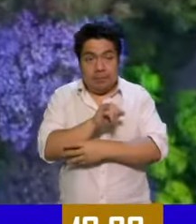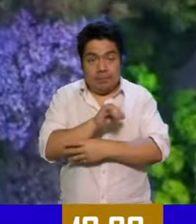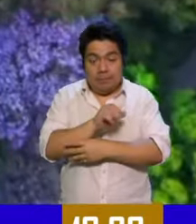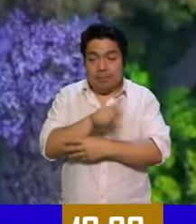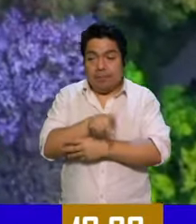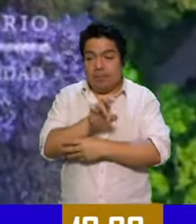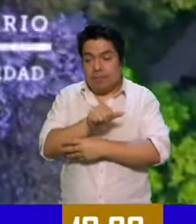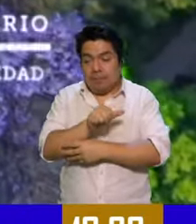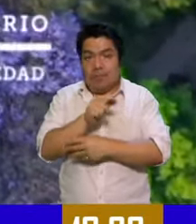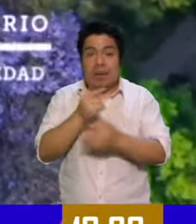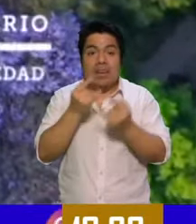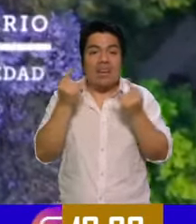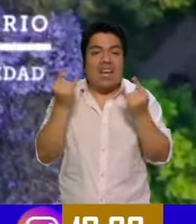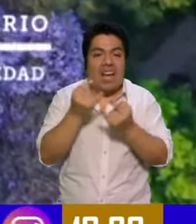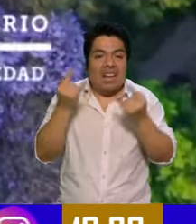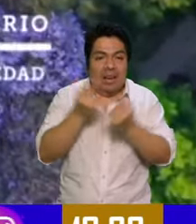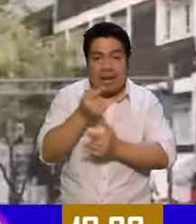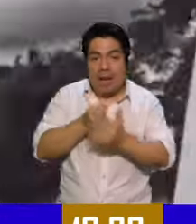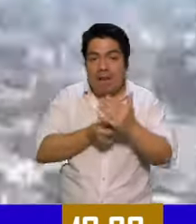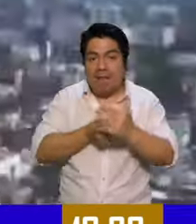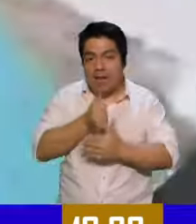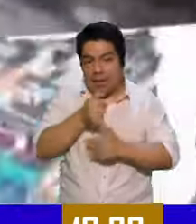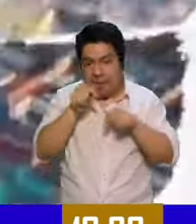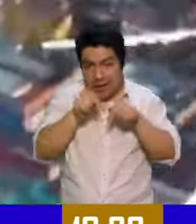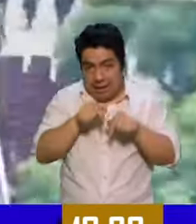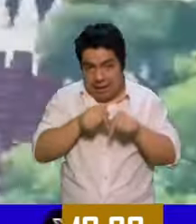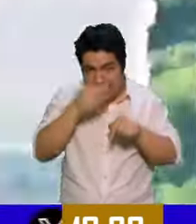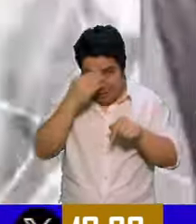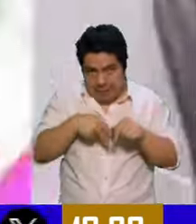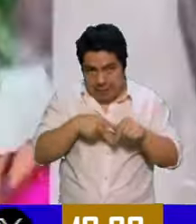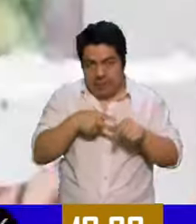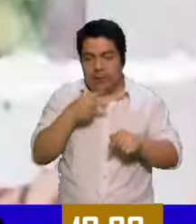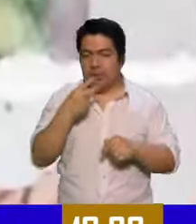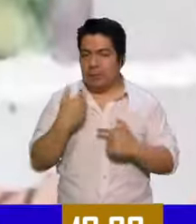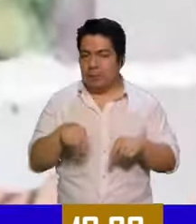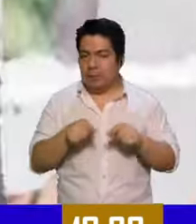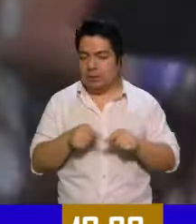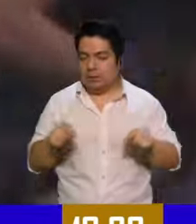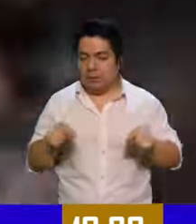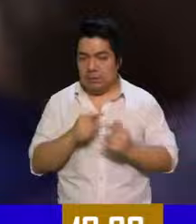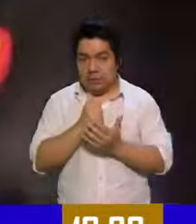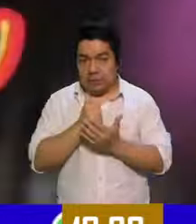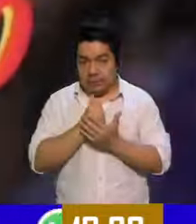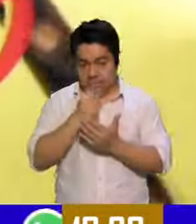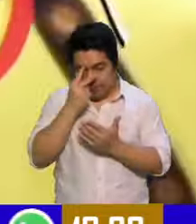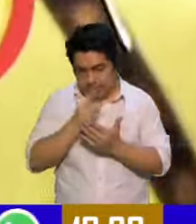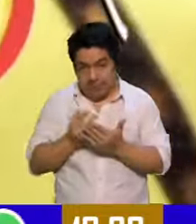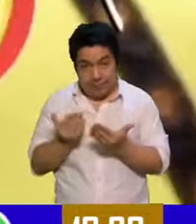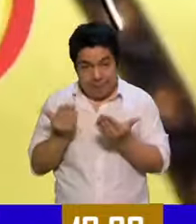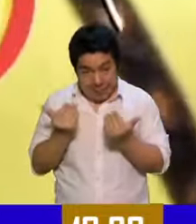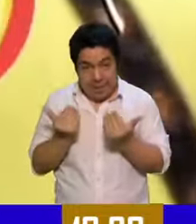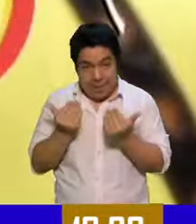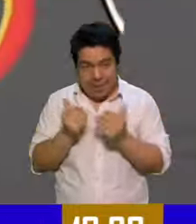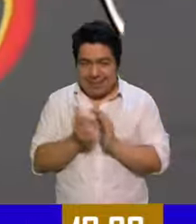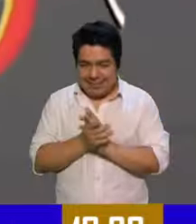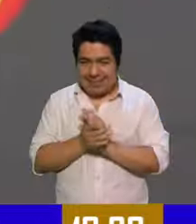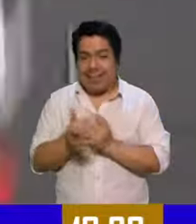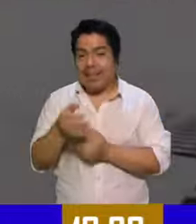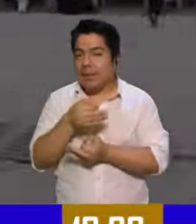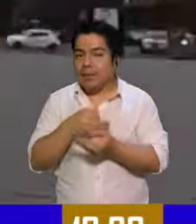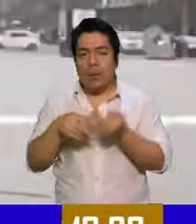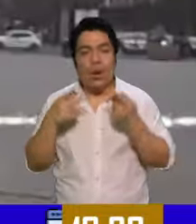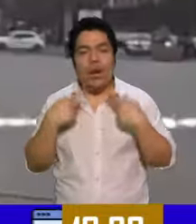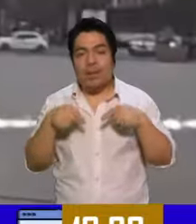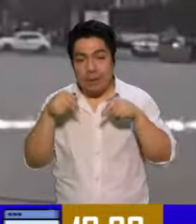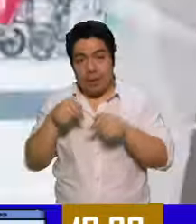la primera rapera de la Ciudad de México. Ajá. Y que ha hecho toda esta labor musical en la capital. Así que anímense, es para que todas las personas que